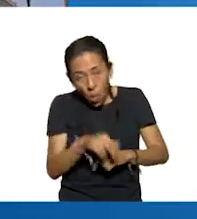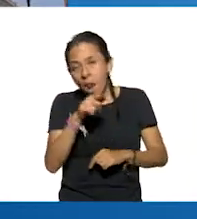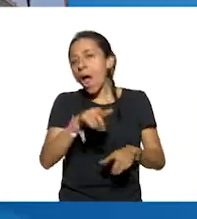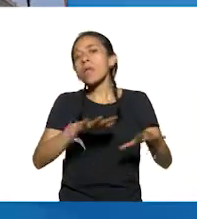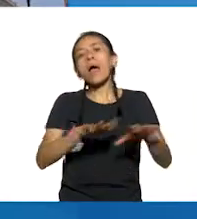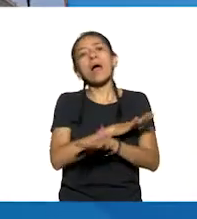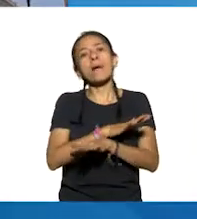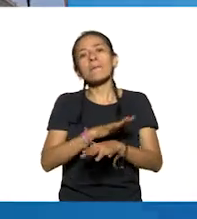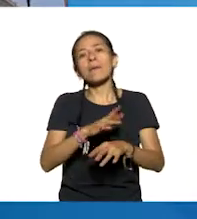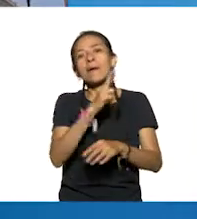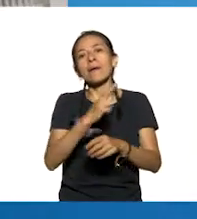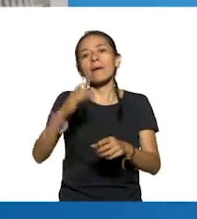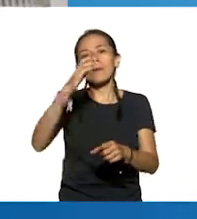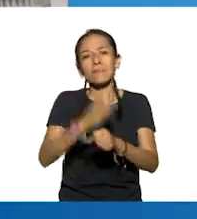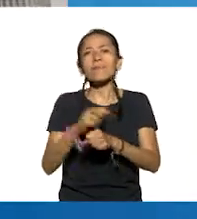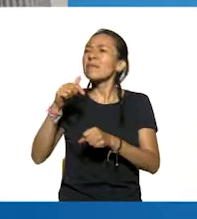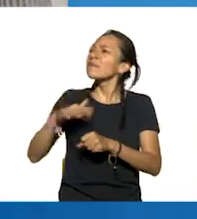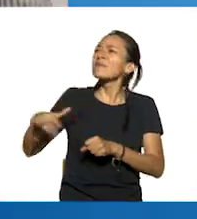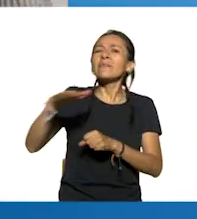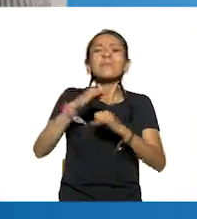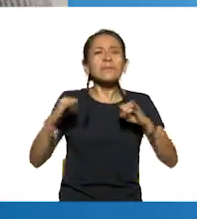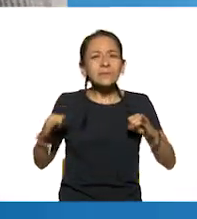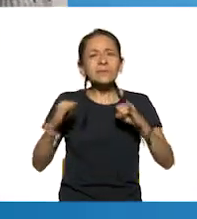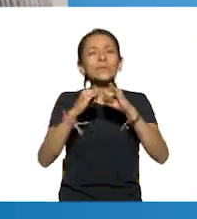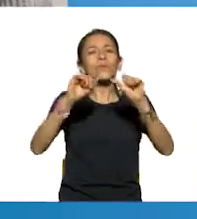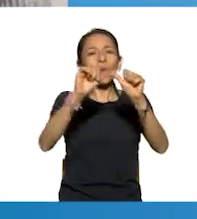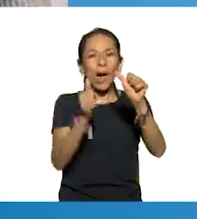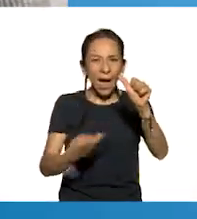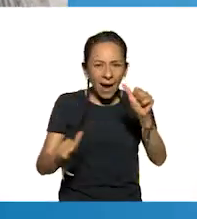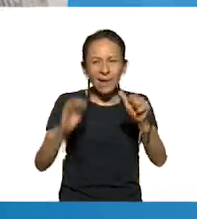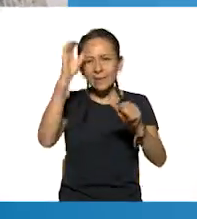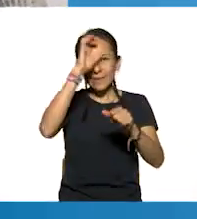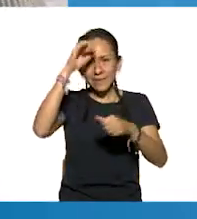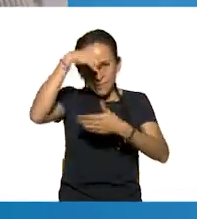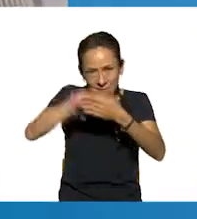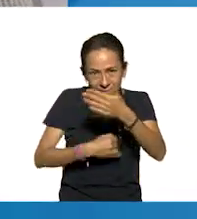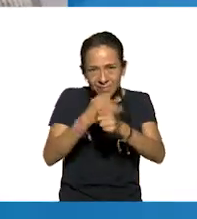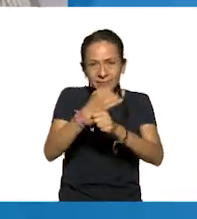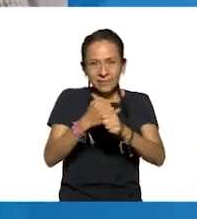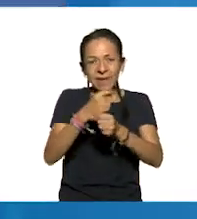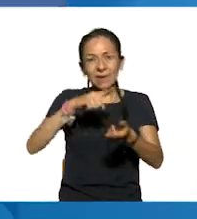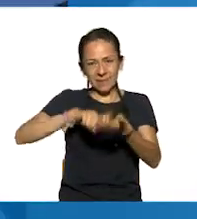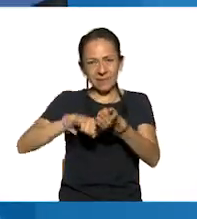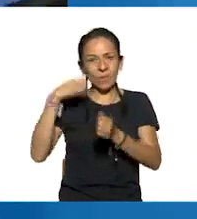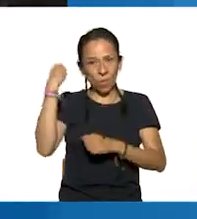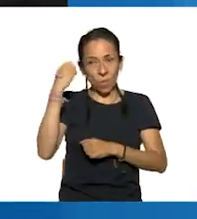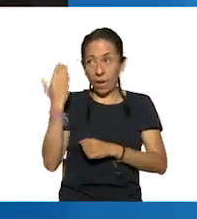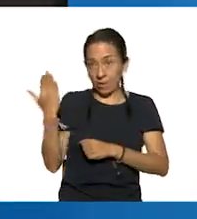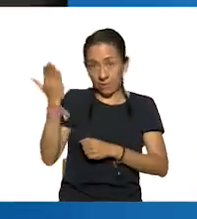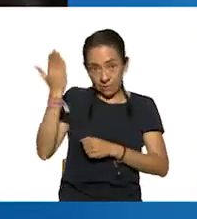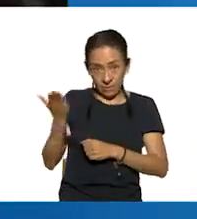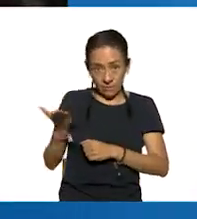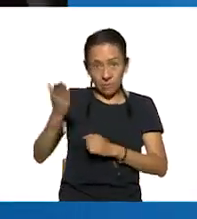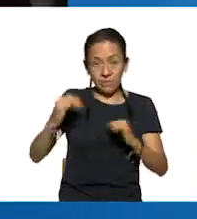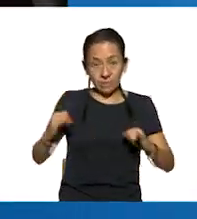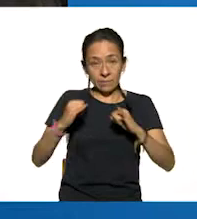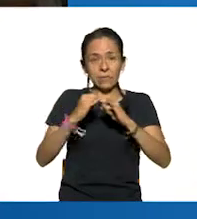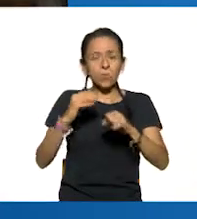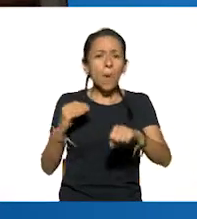el recinto del Instituto de las Artes y Ciencias de Oaxaca. Este instituto se creó